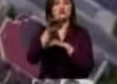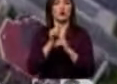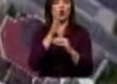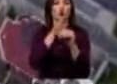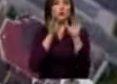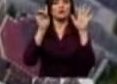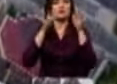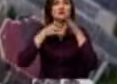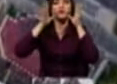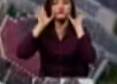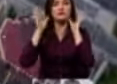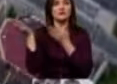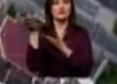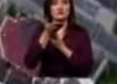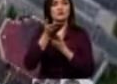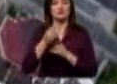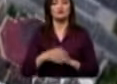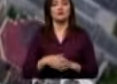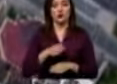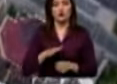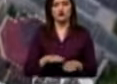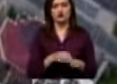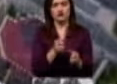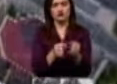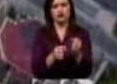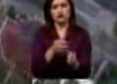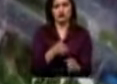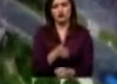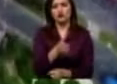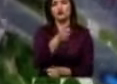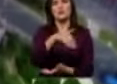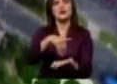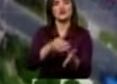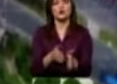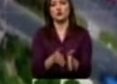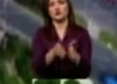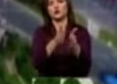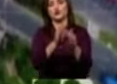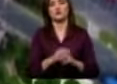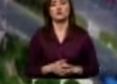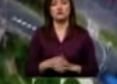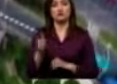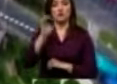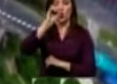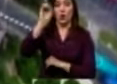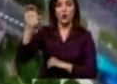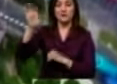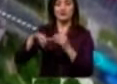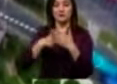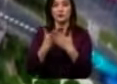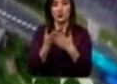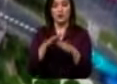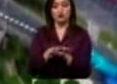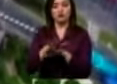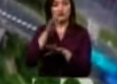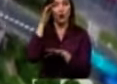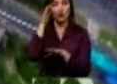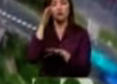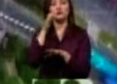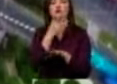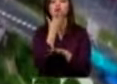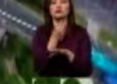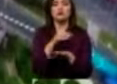avenida 6 de diciembre, desde el oriente deberán continuar por el carril central. Si la circulación es desde el oeste, la avenida Río Coca permite tomar la